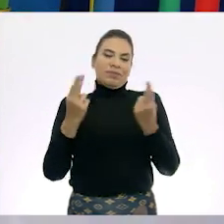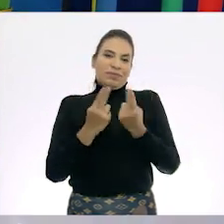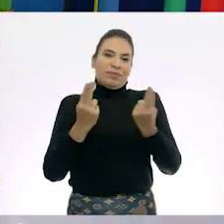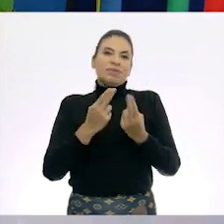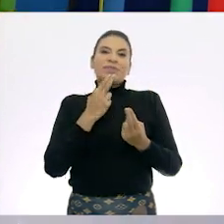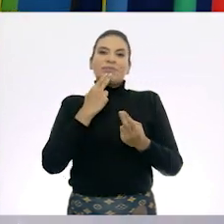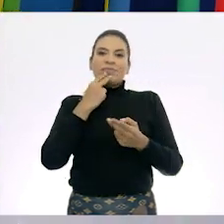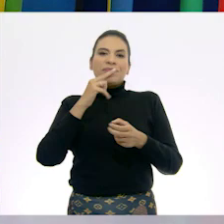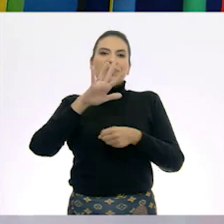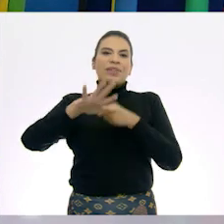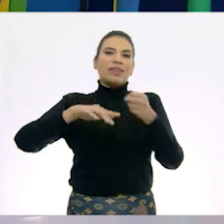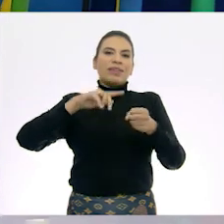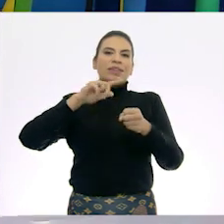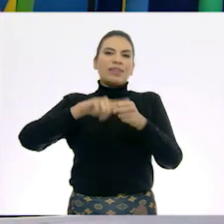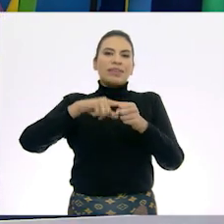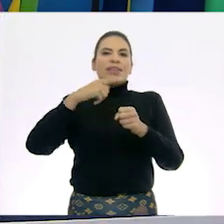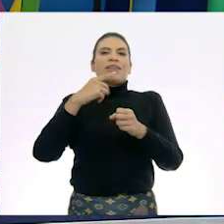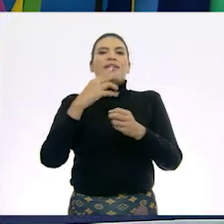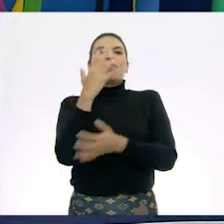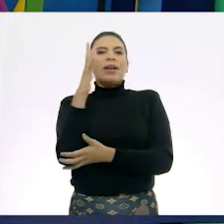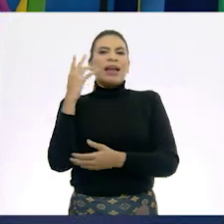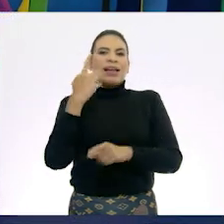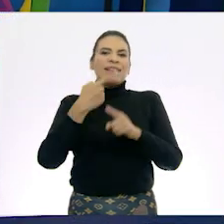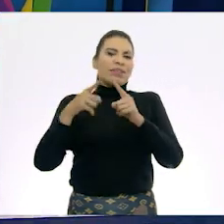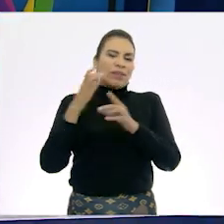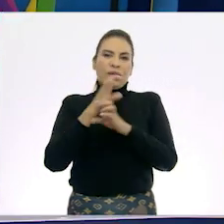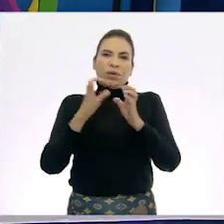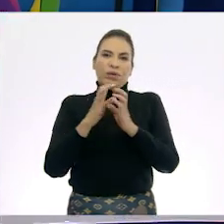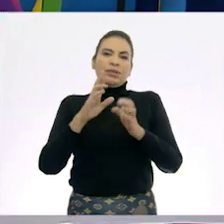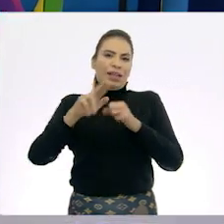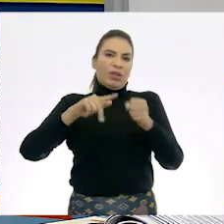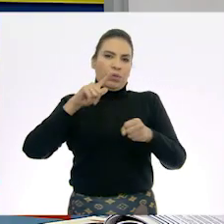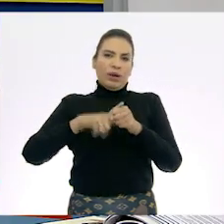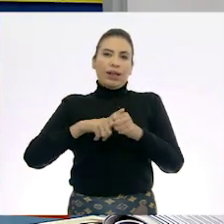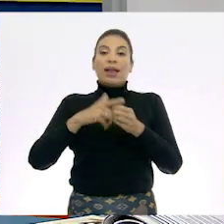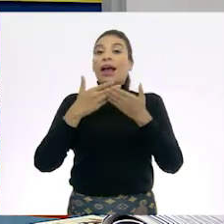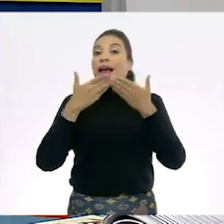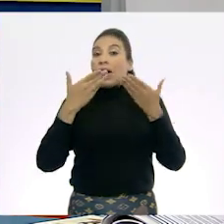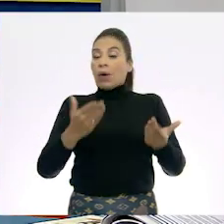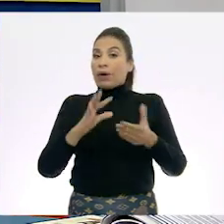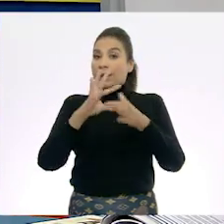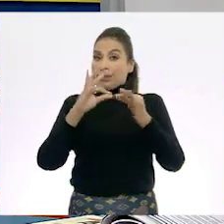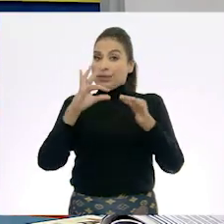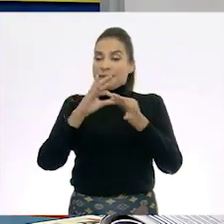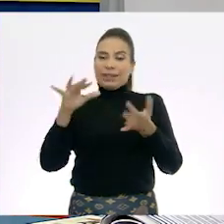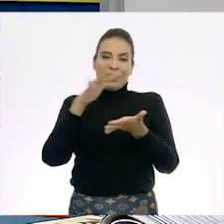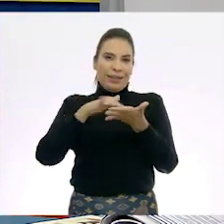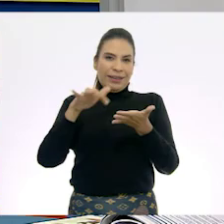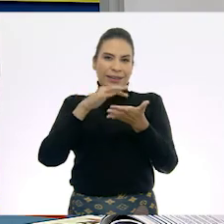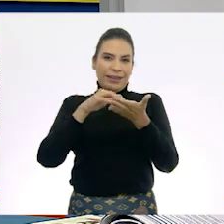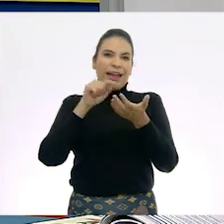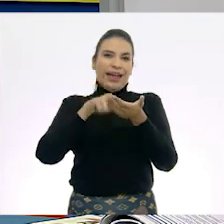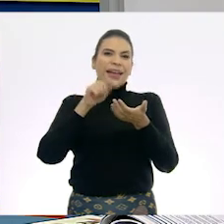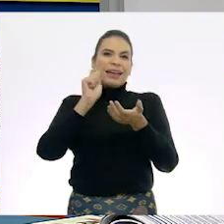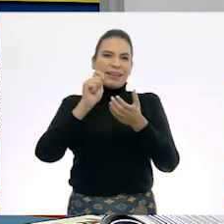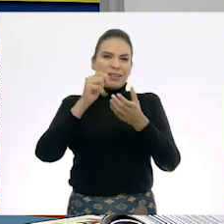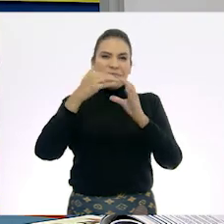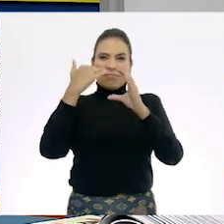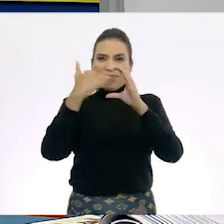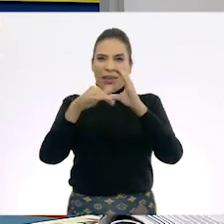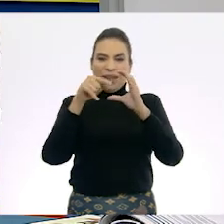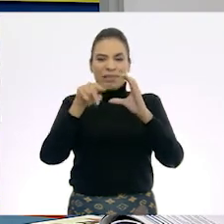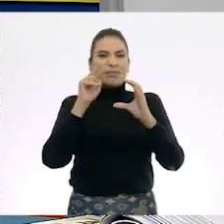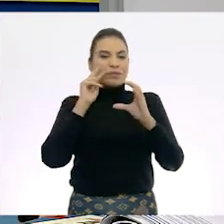recursos naturales. Bien, pues para entrar en materia, ahora vamos a leer el mail, que siempre es